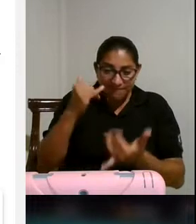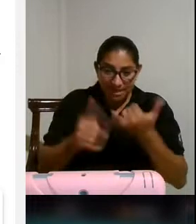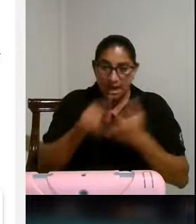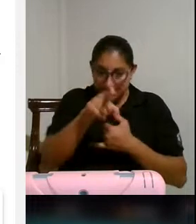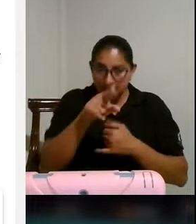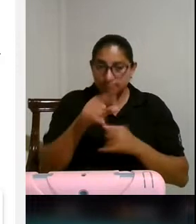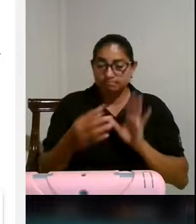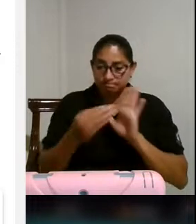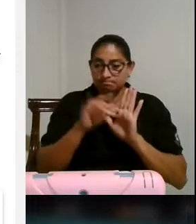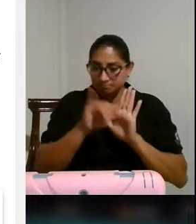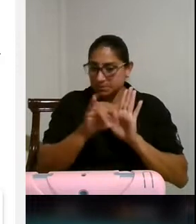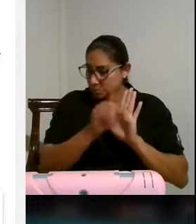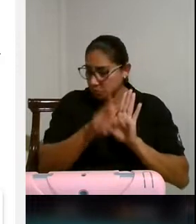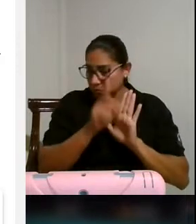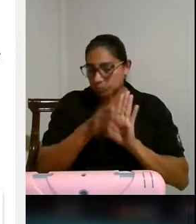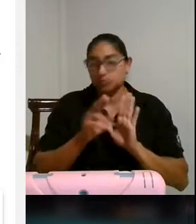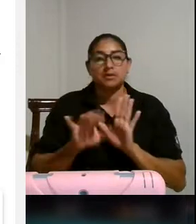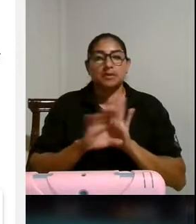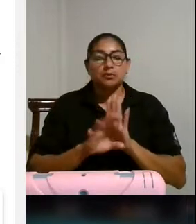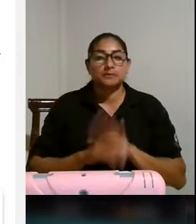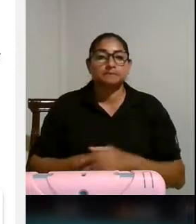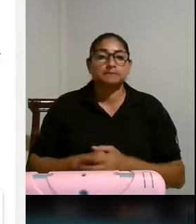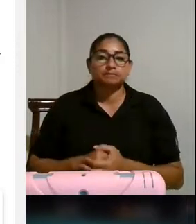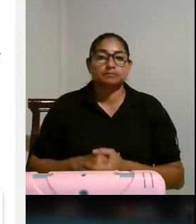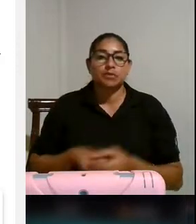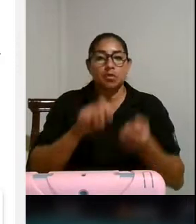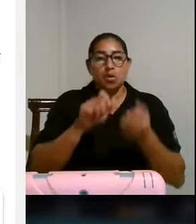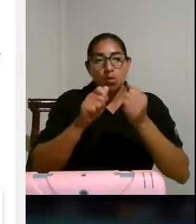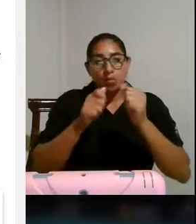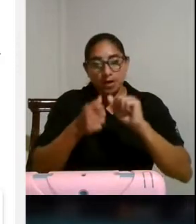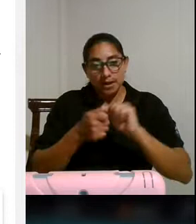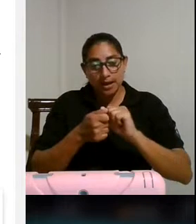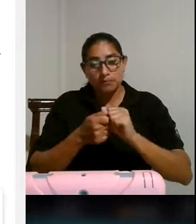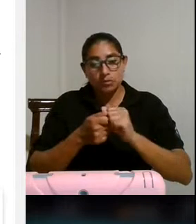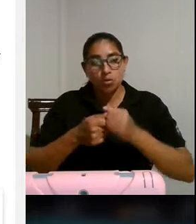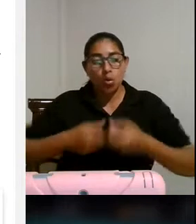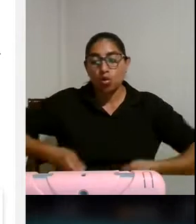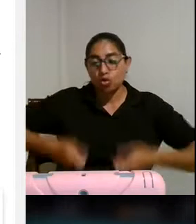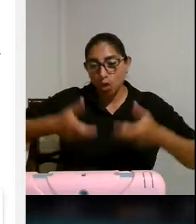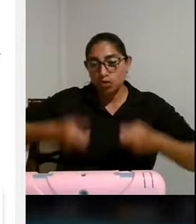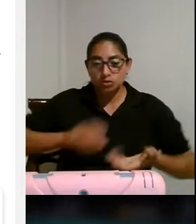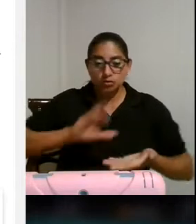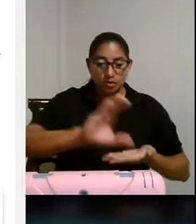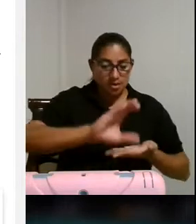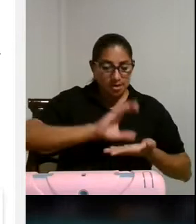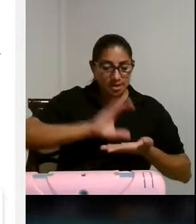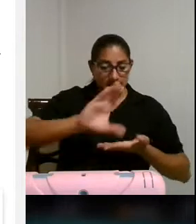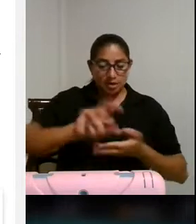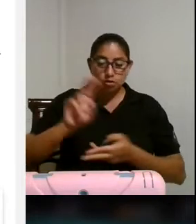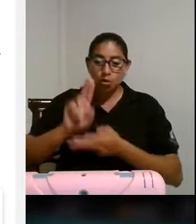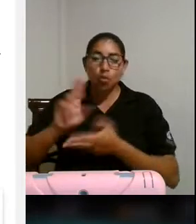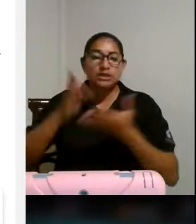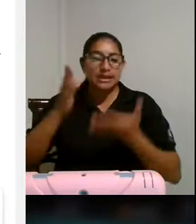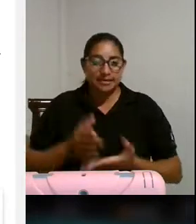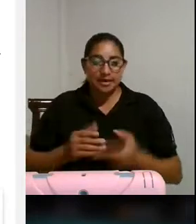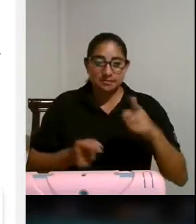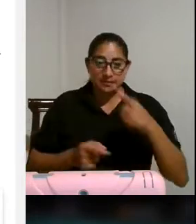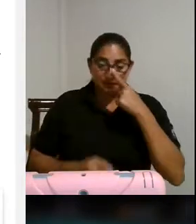te solicitan ver cambios en costo, ingreso, utilidades. ¿Ok? Entonces aquí me inventé